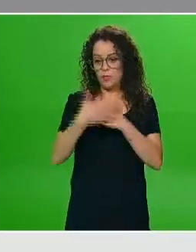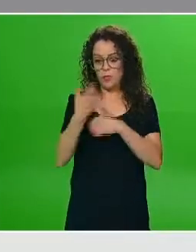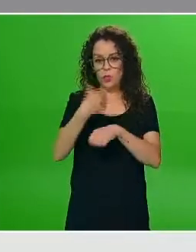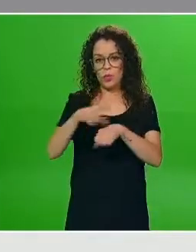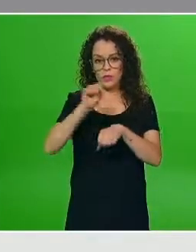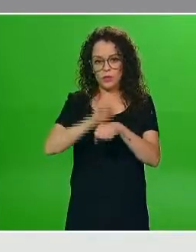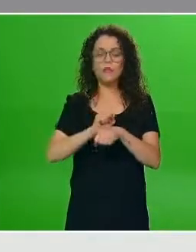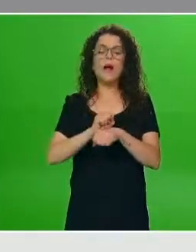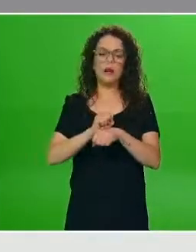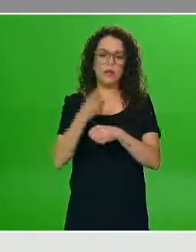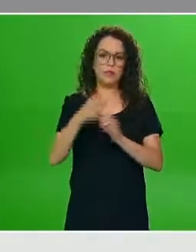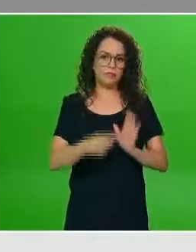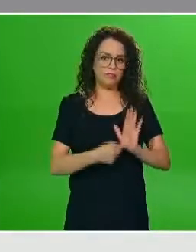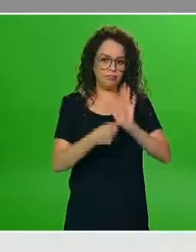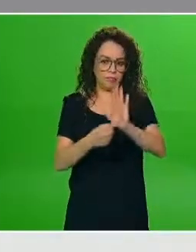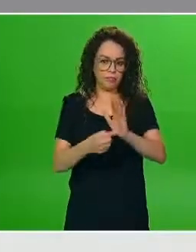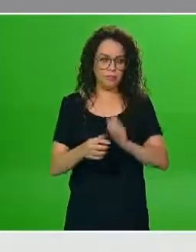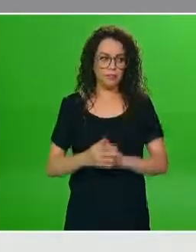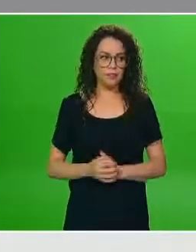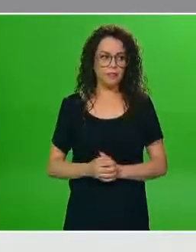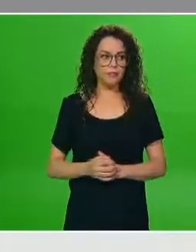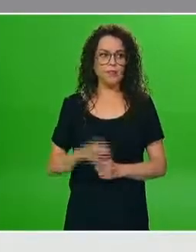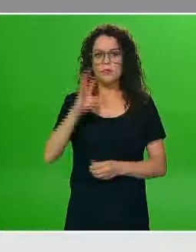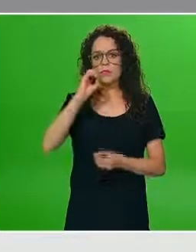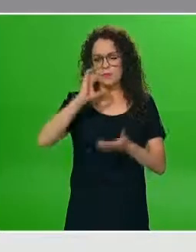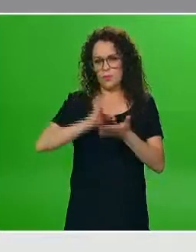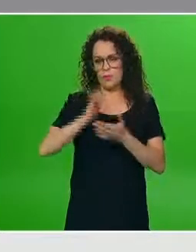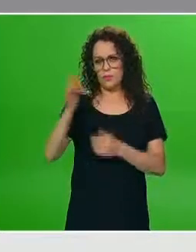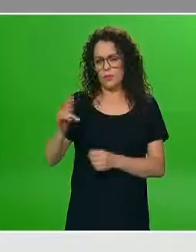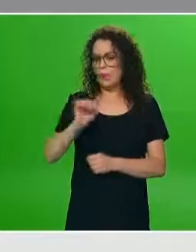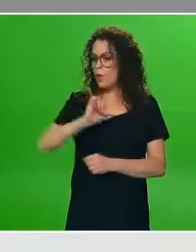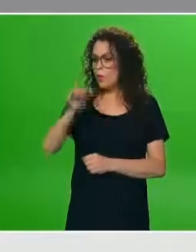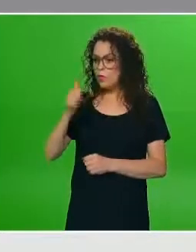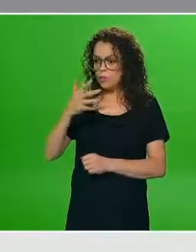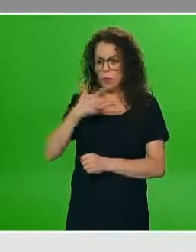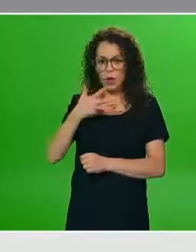Muchas gracias. No sé si hay alguna otra pregunta.